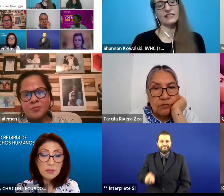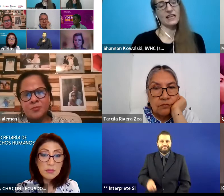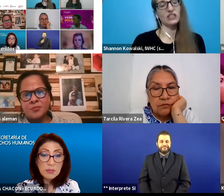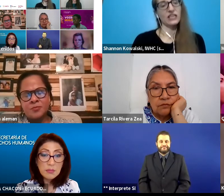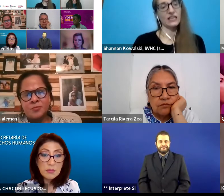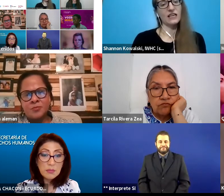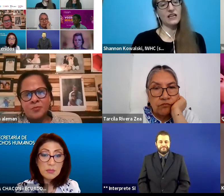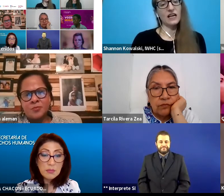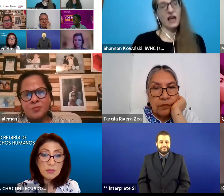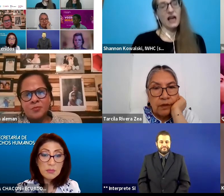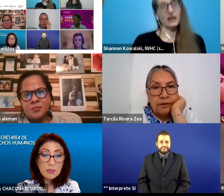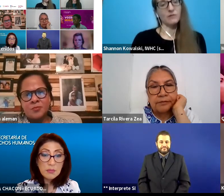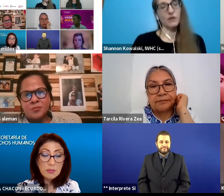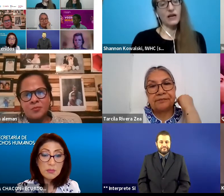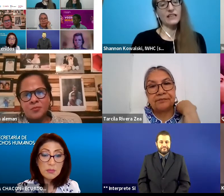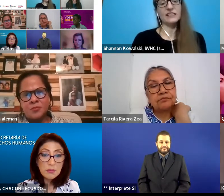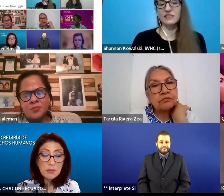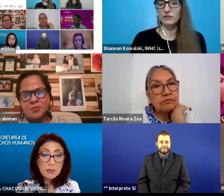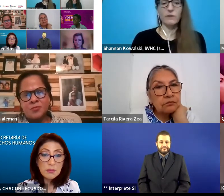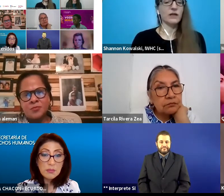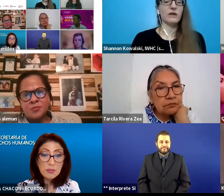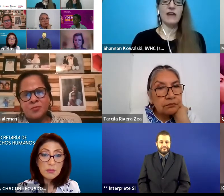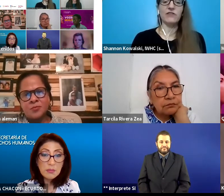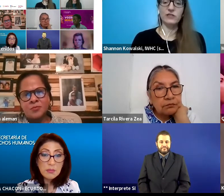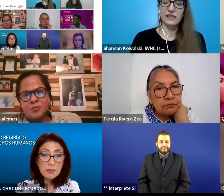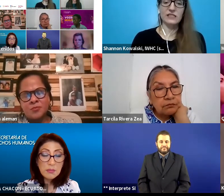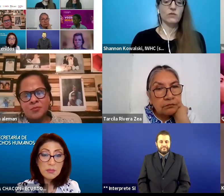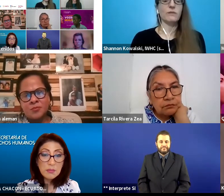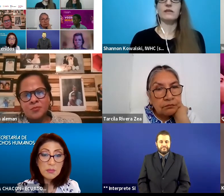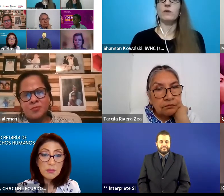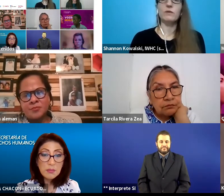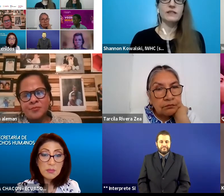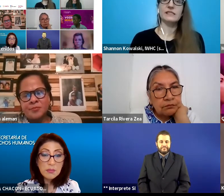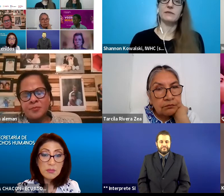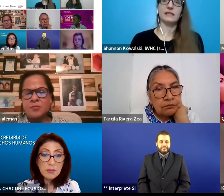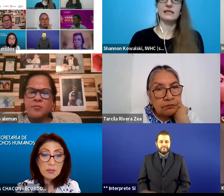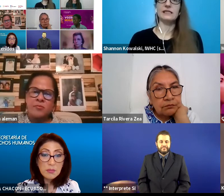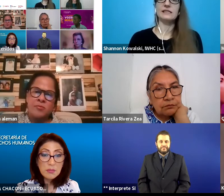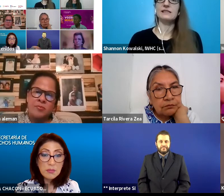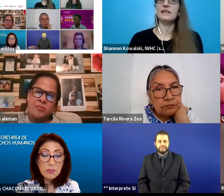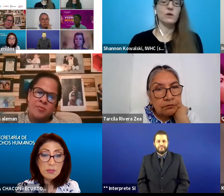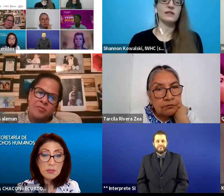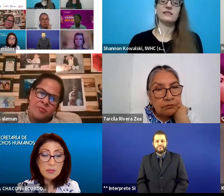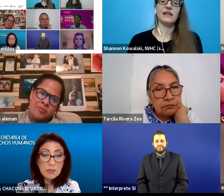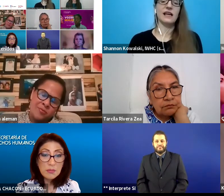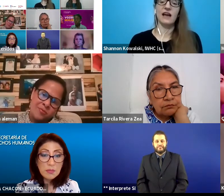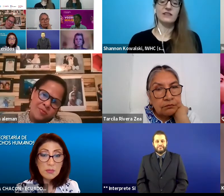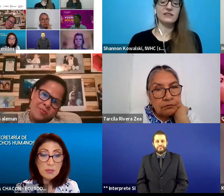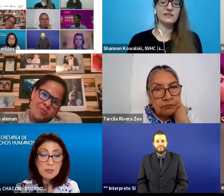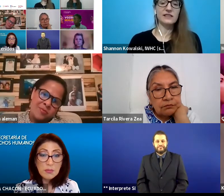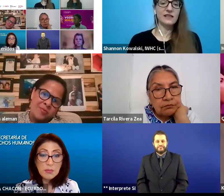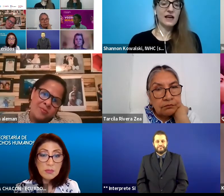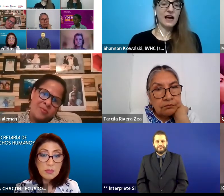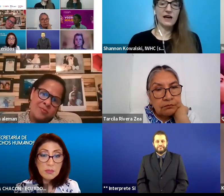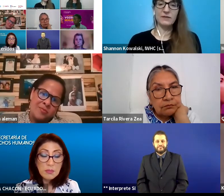really centering Indigenous women, Afro-descendant women, women with disabilities, sex workers, and